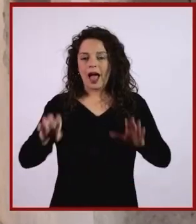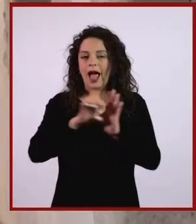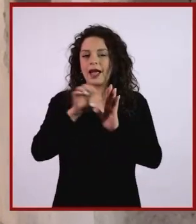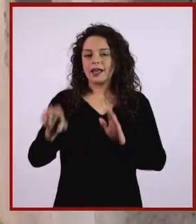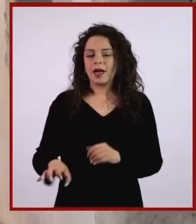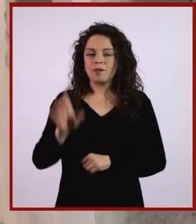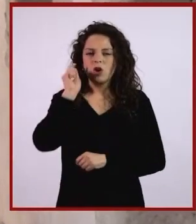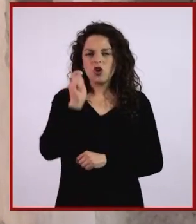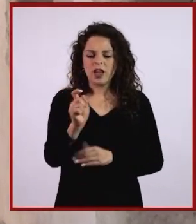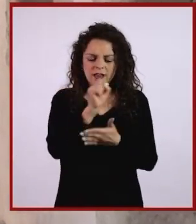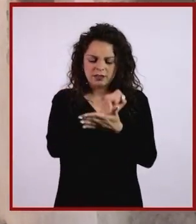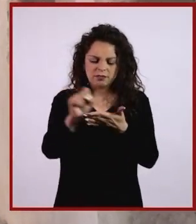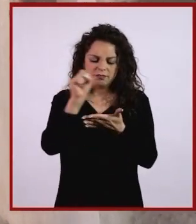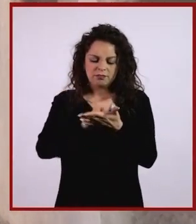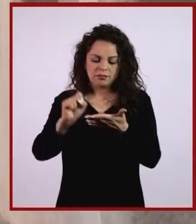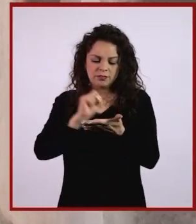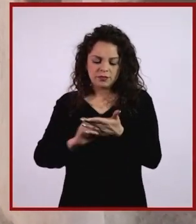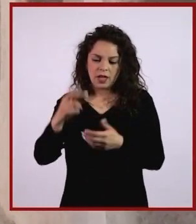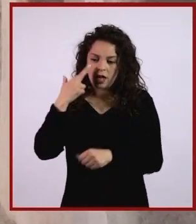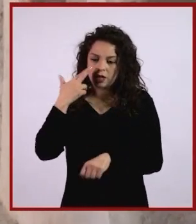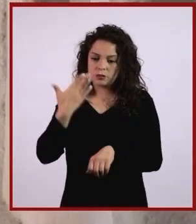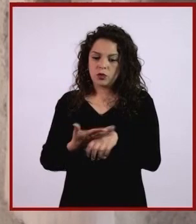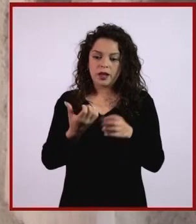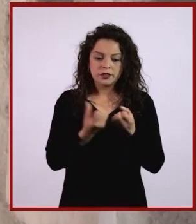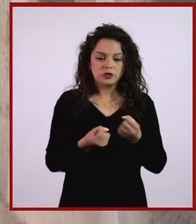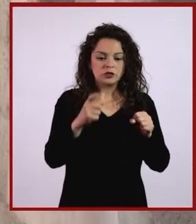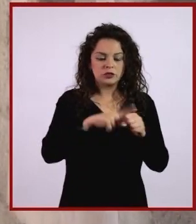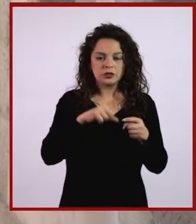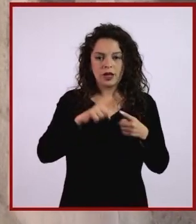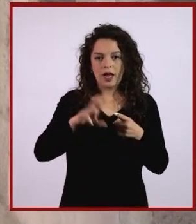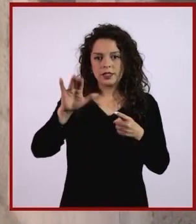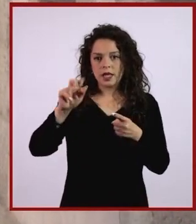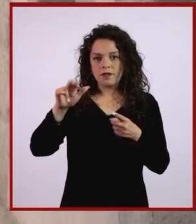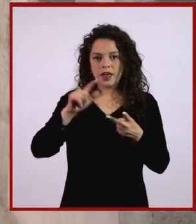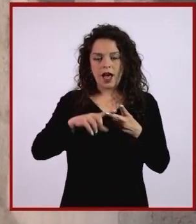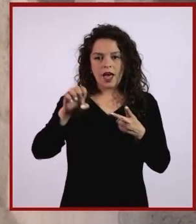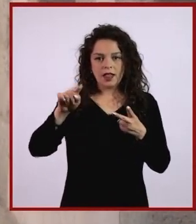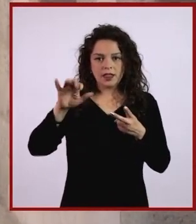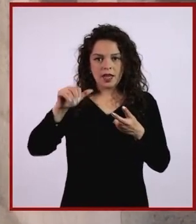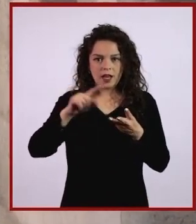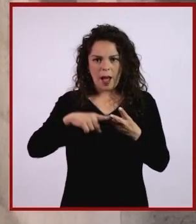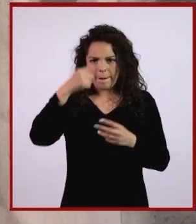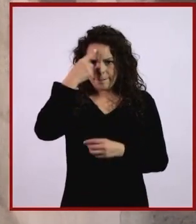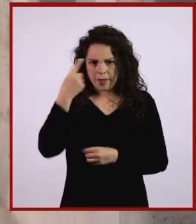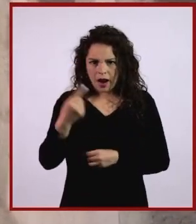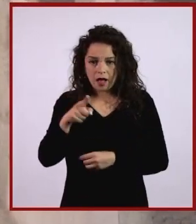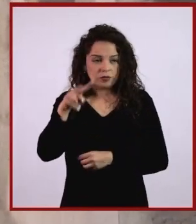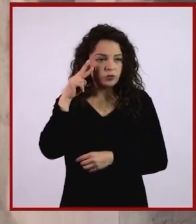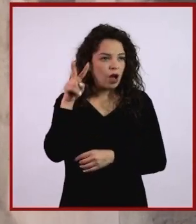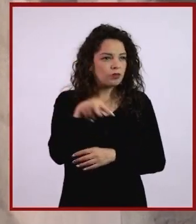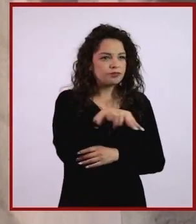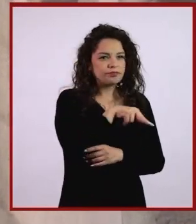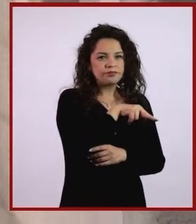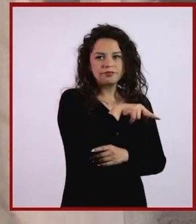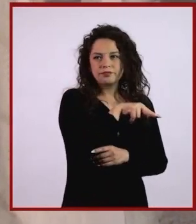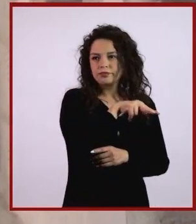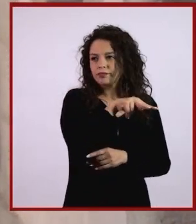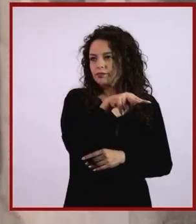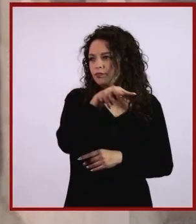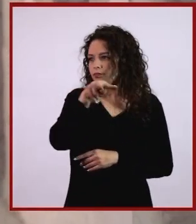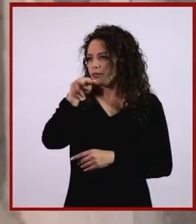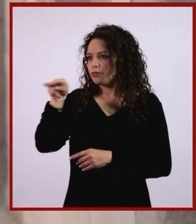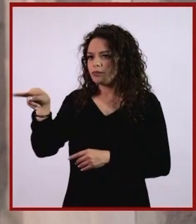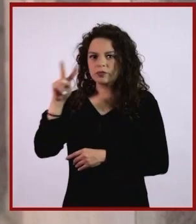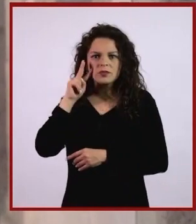si hacemos un diario? Más bien una bitácora de responsabilidad social, cívica y ética. La idea es que observen a su alrededor